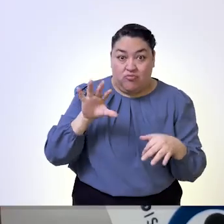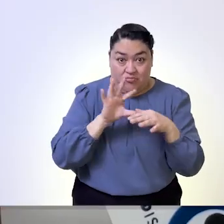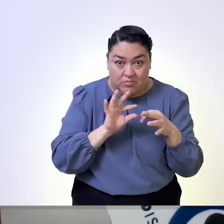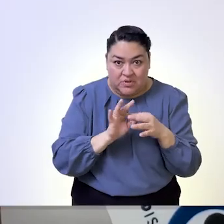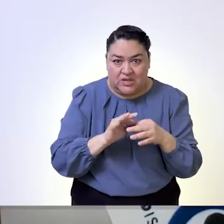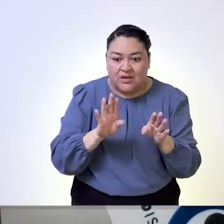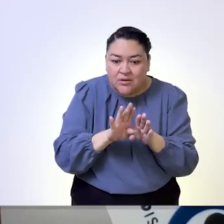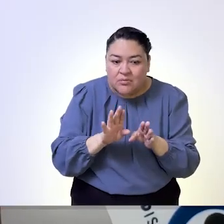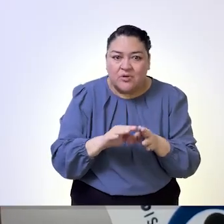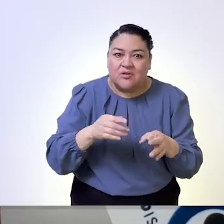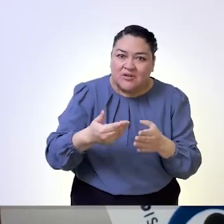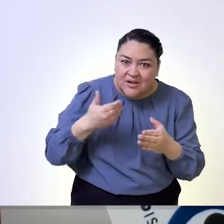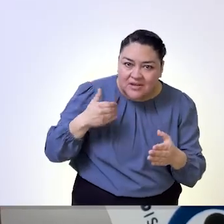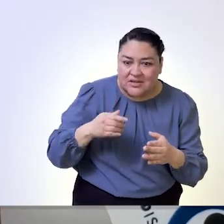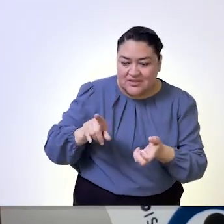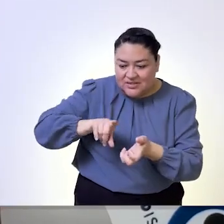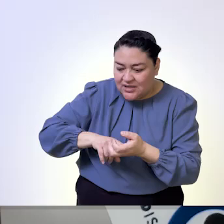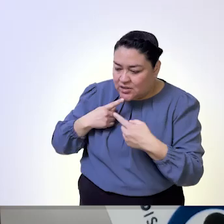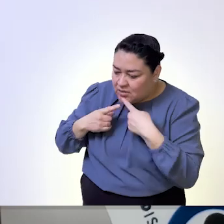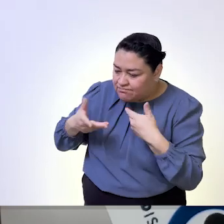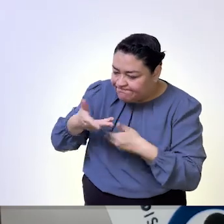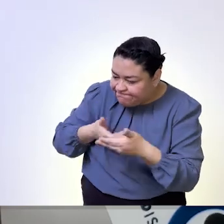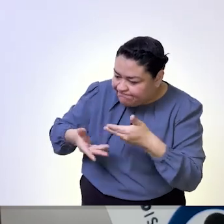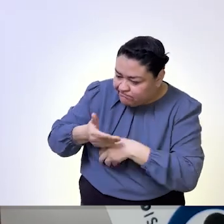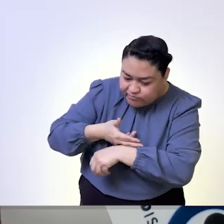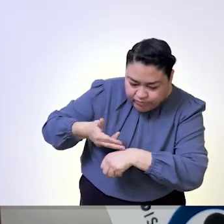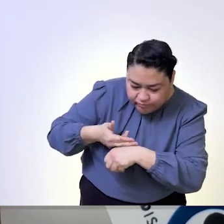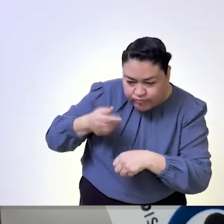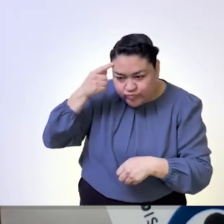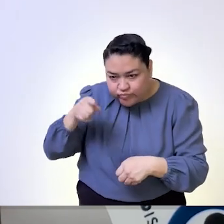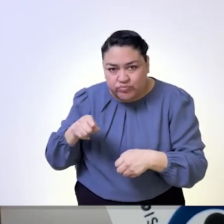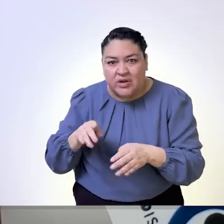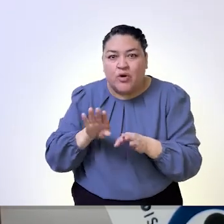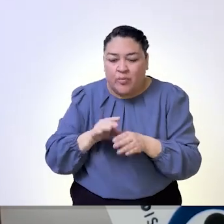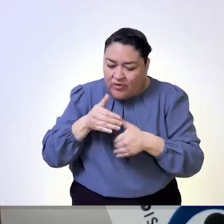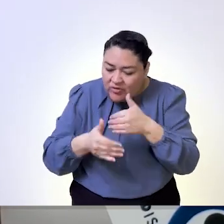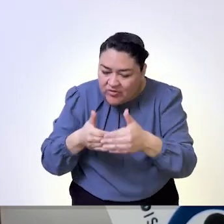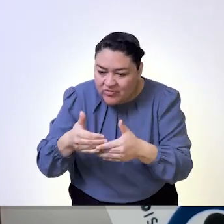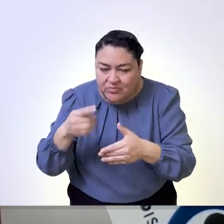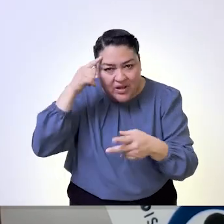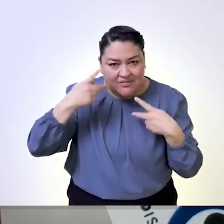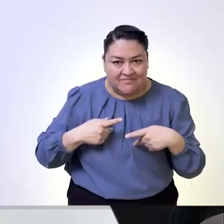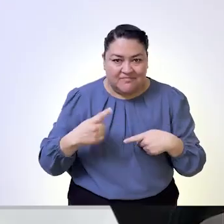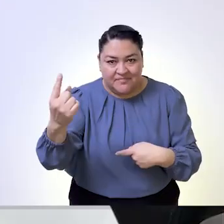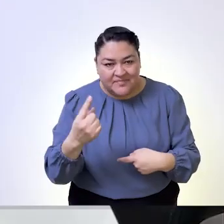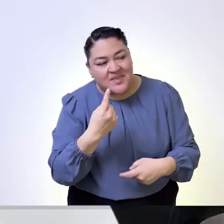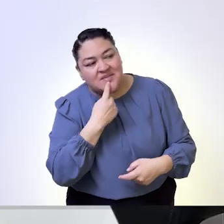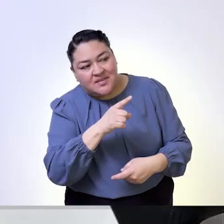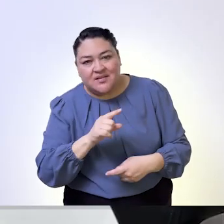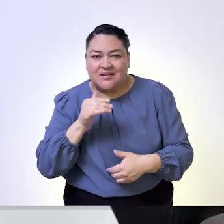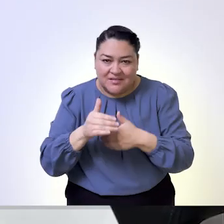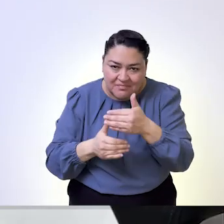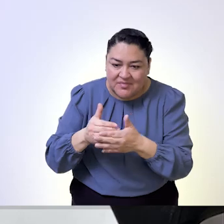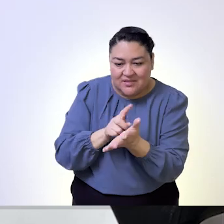justamente esto habla de la reflexión que también al interior del Consejo se ha llevado a cabo para poder ir avanzando justamente con